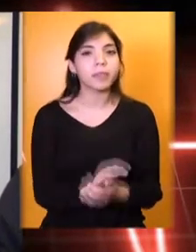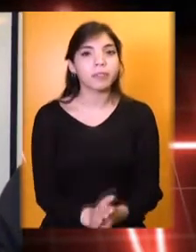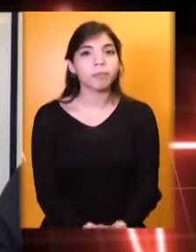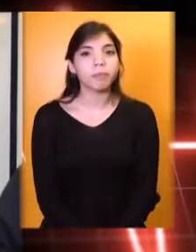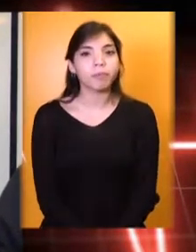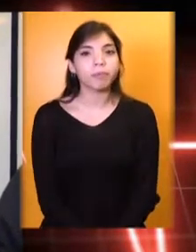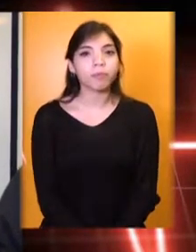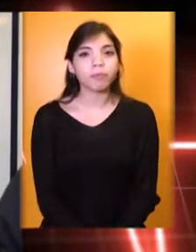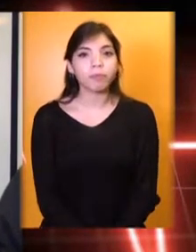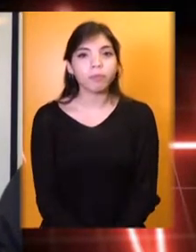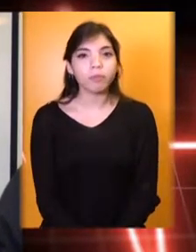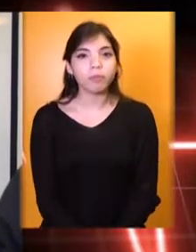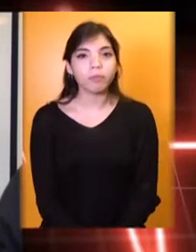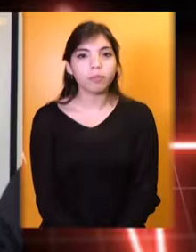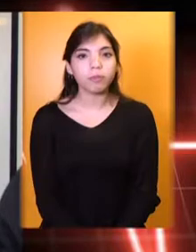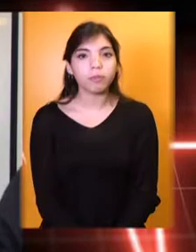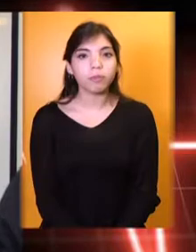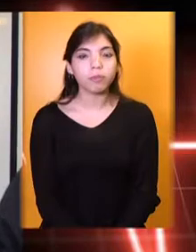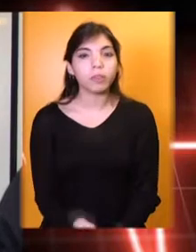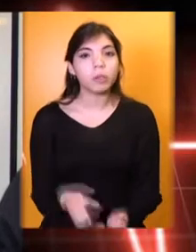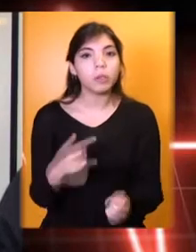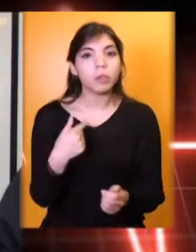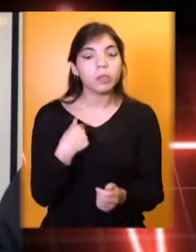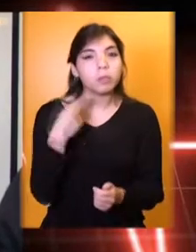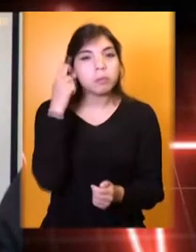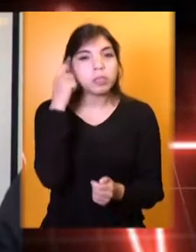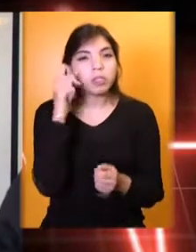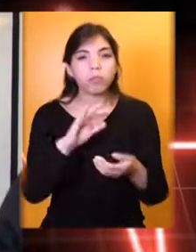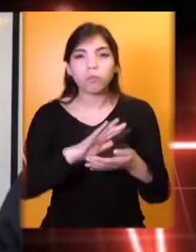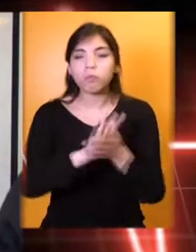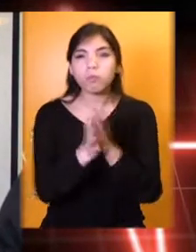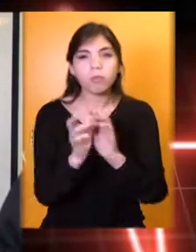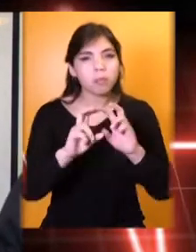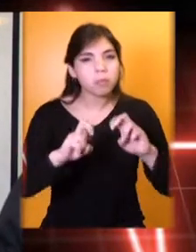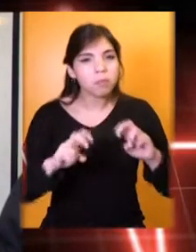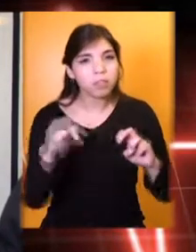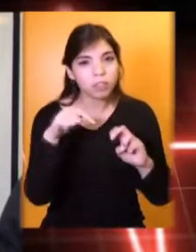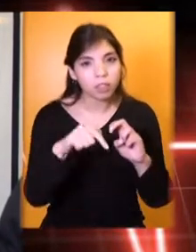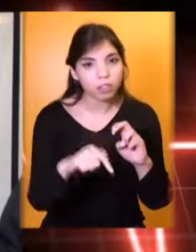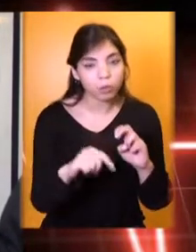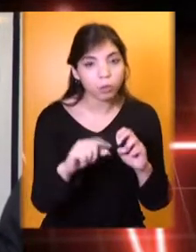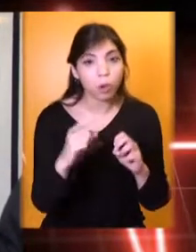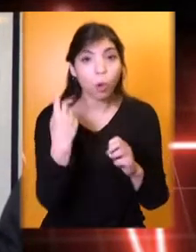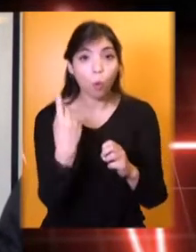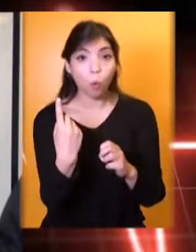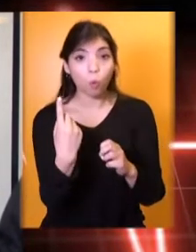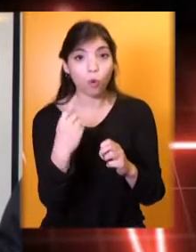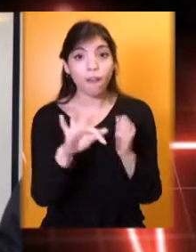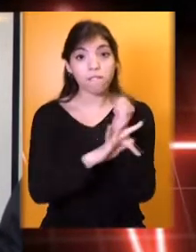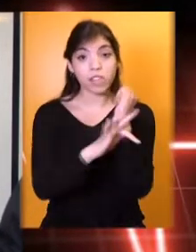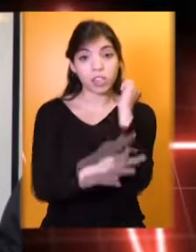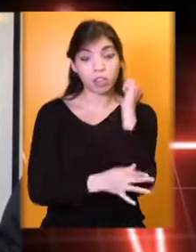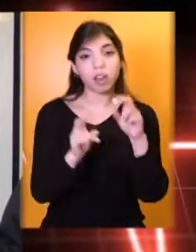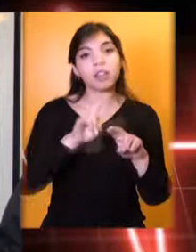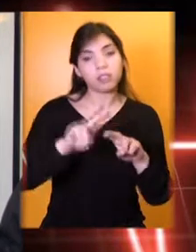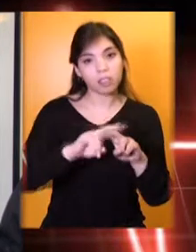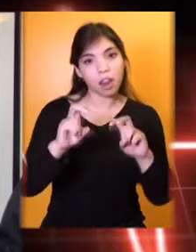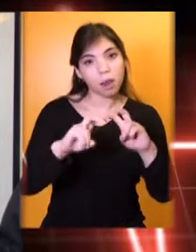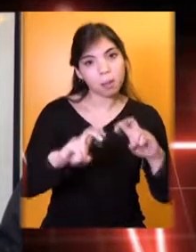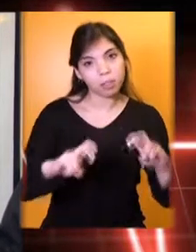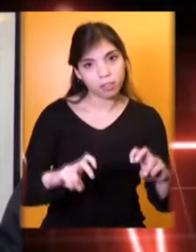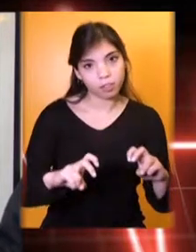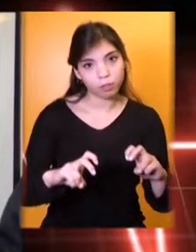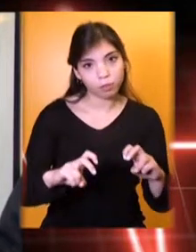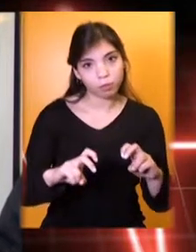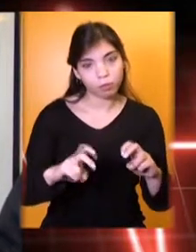su oportunidad instruí que todas las investigaciones fueran llevadas solamente por una fiscal, en este caso por la fiscal Ana María